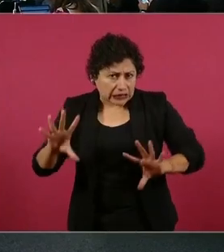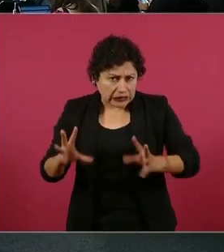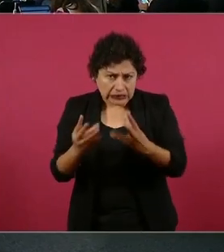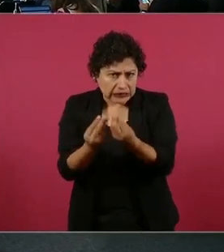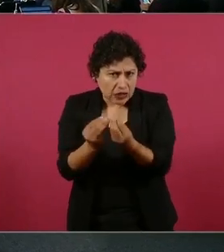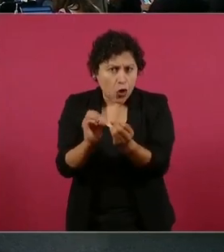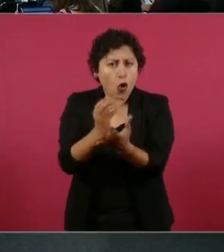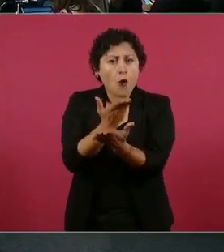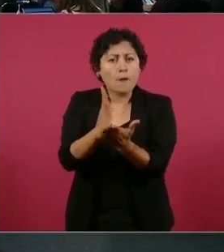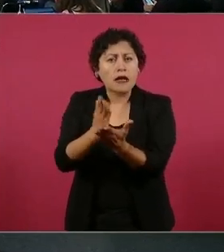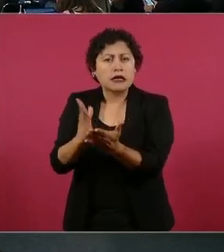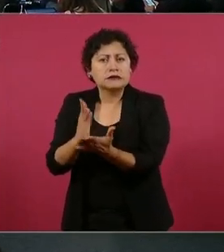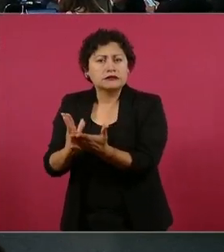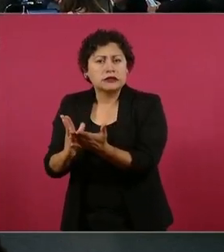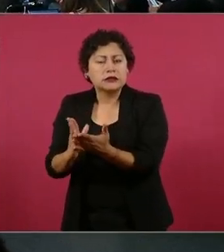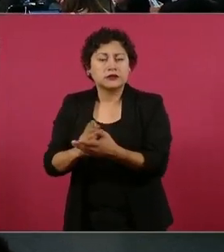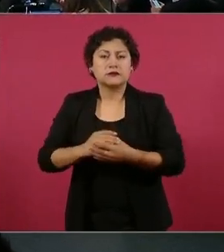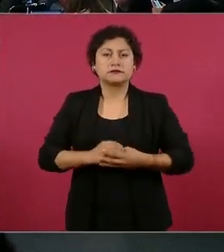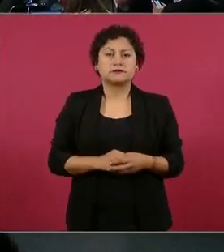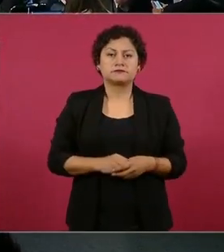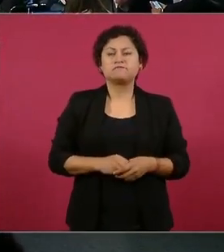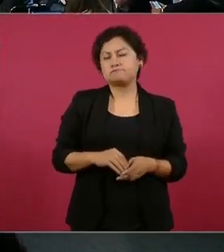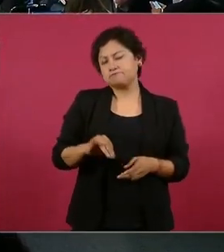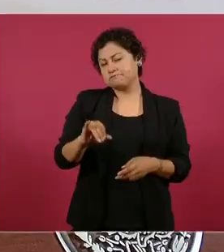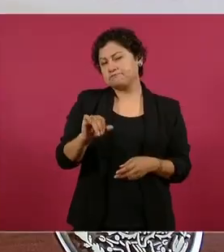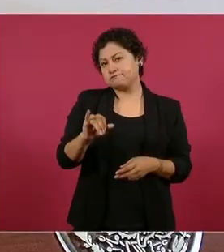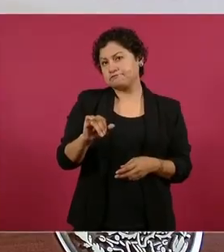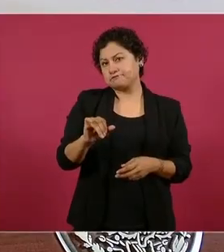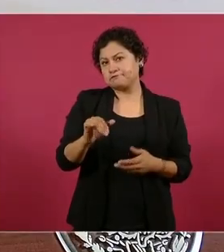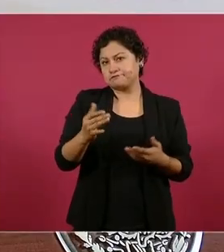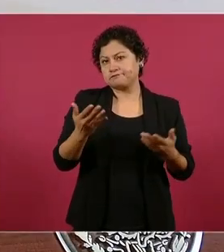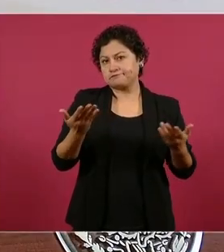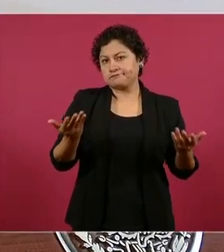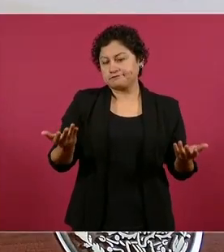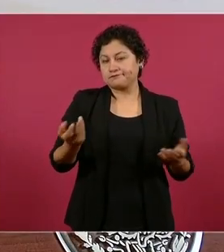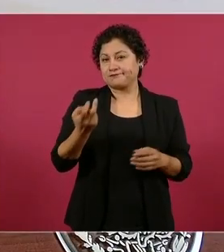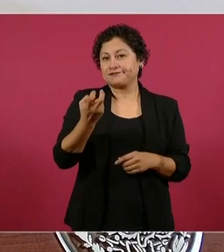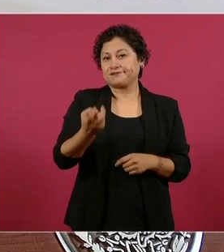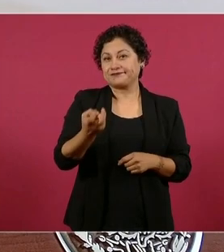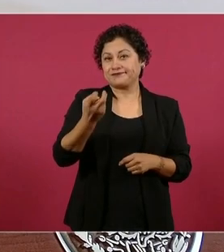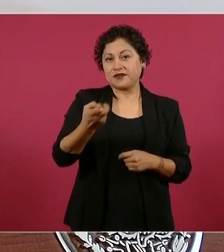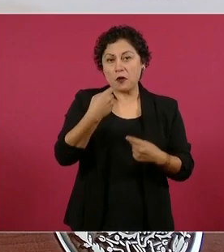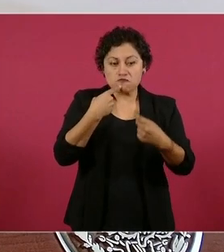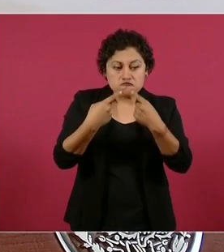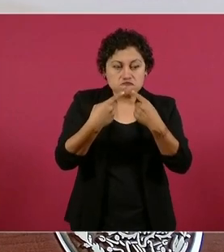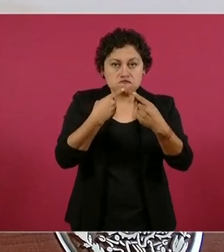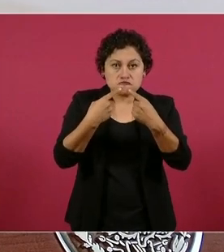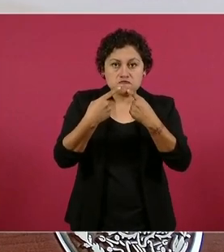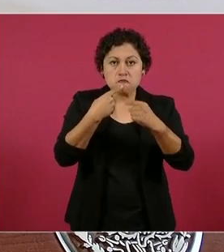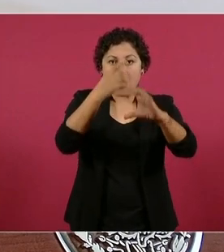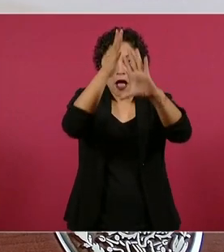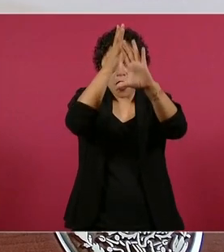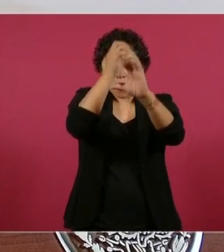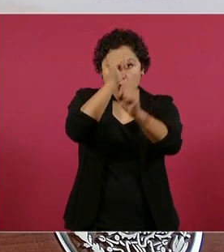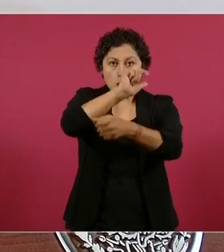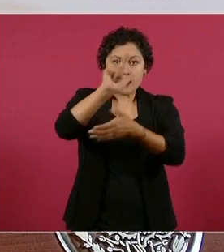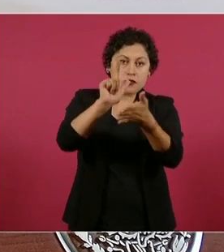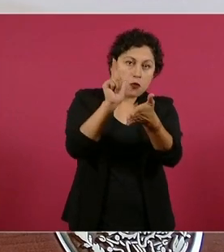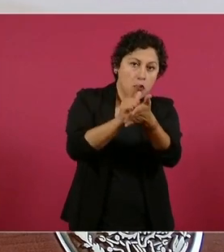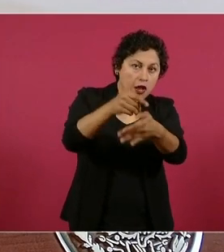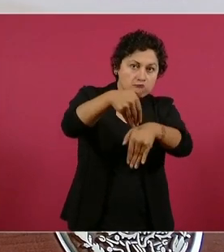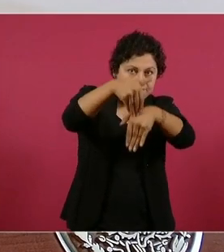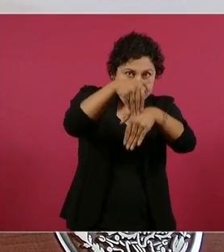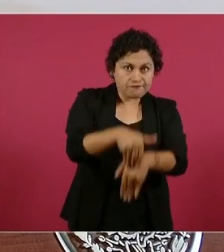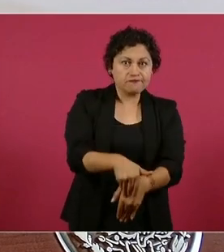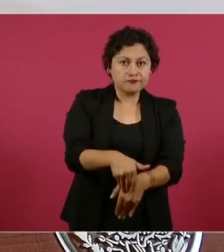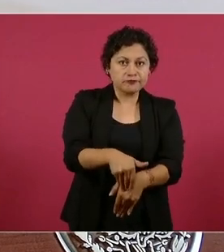señor comandante. Sí. Entonces, se está buscando, pues, un arreglo legal y decirle a los